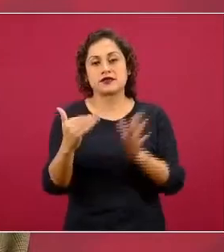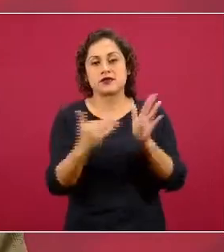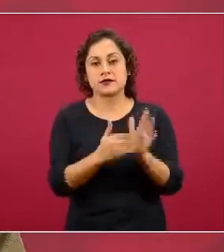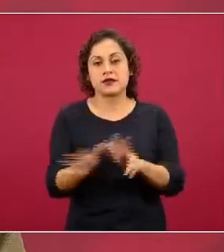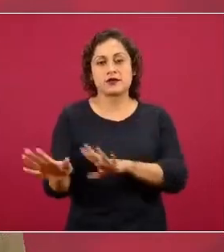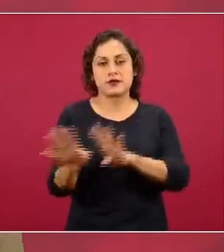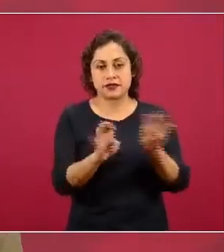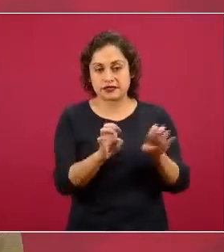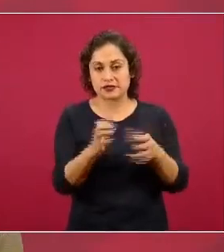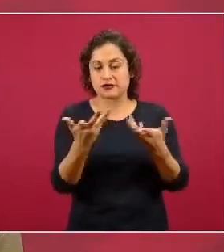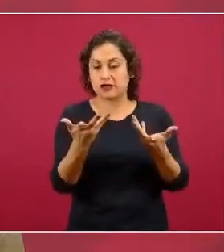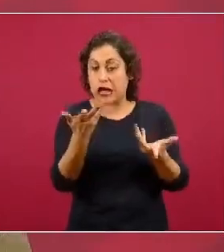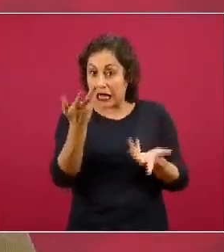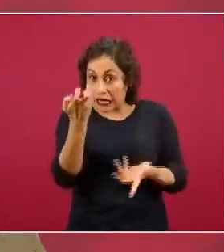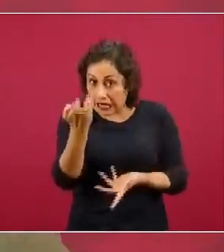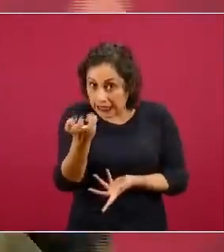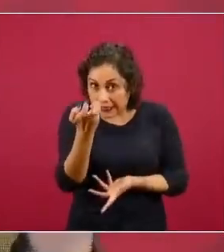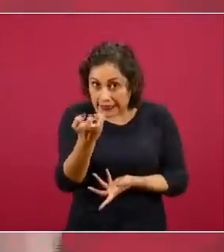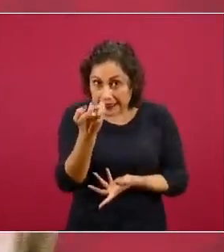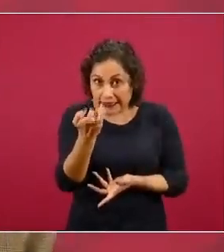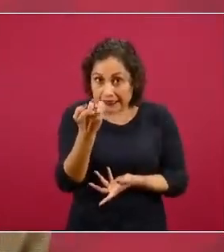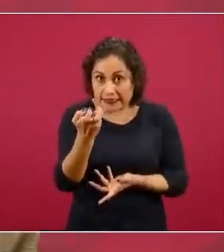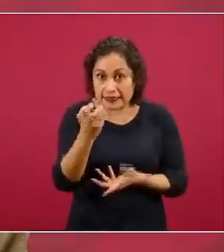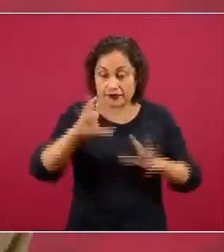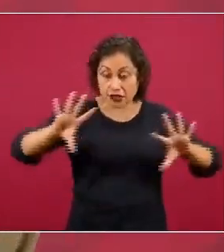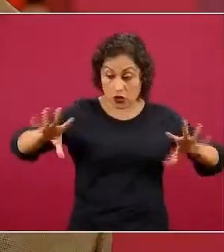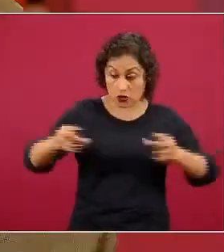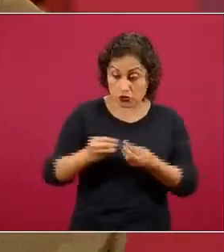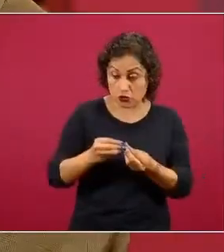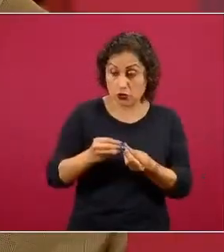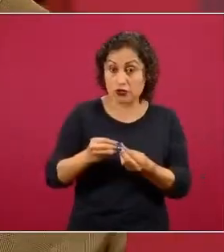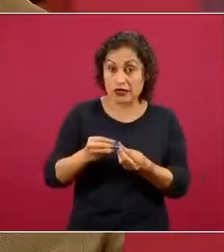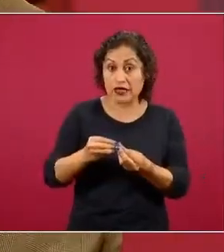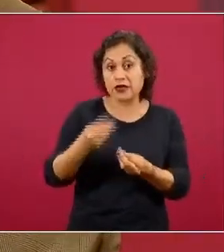155.990, ¿no? Esos son del total, que son